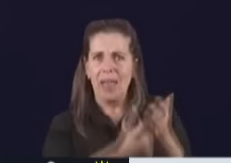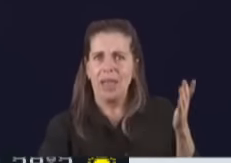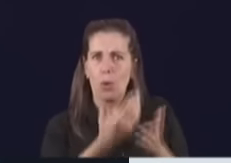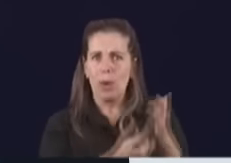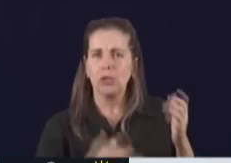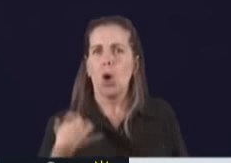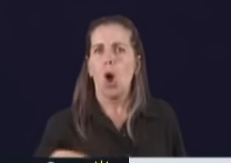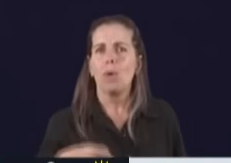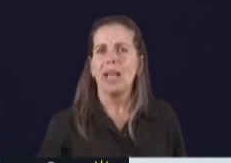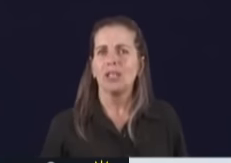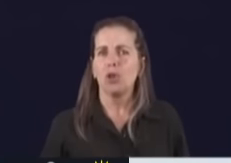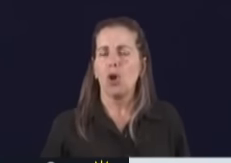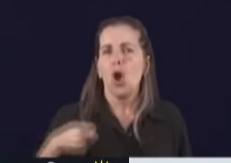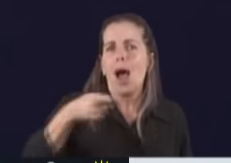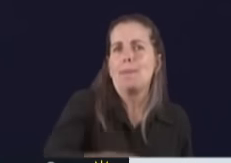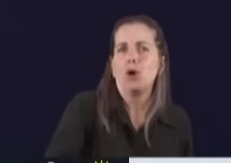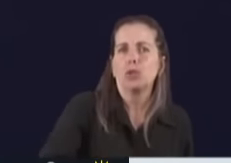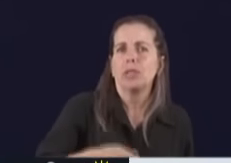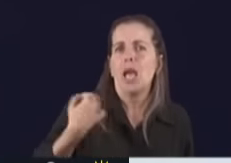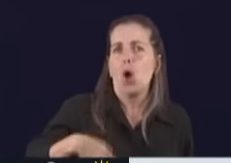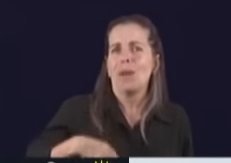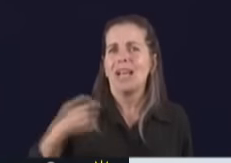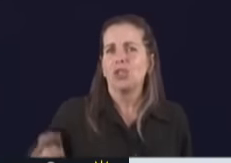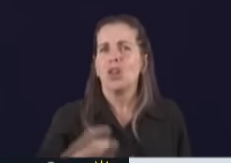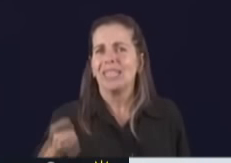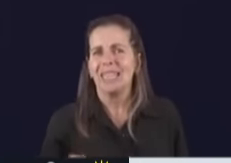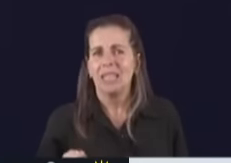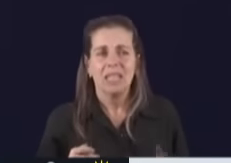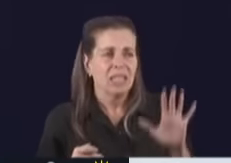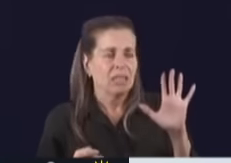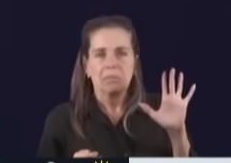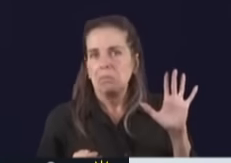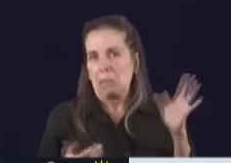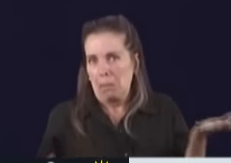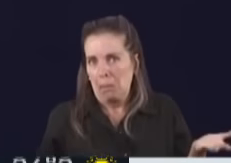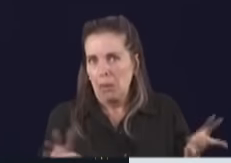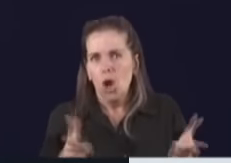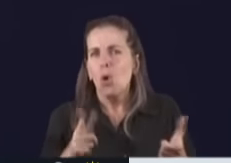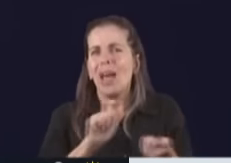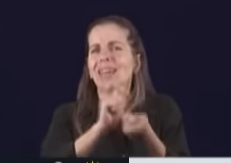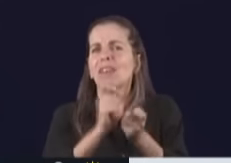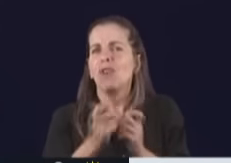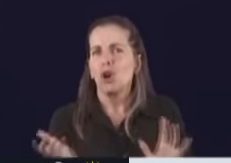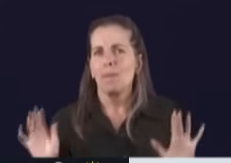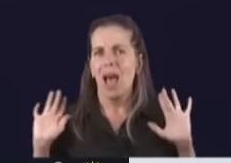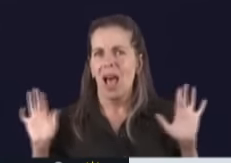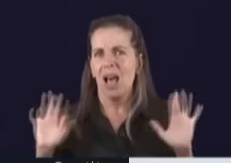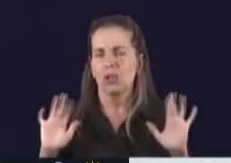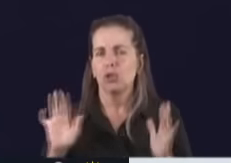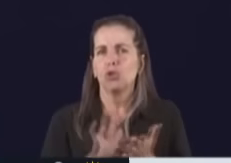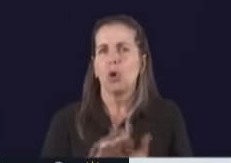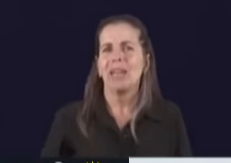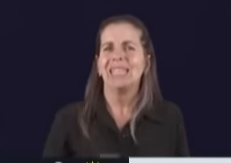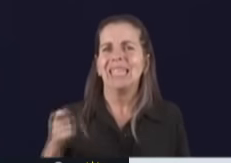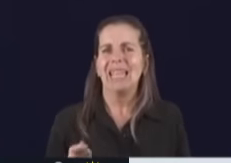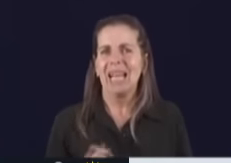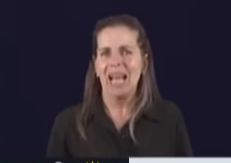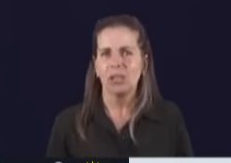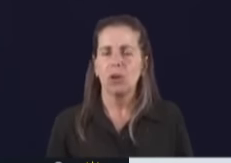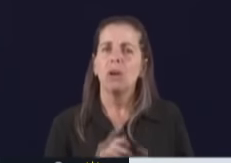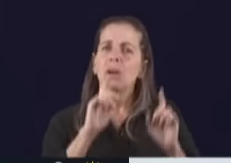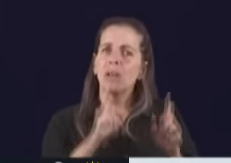Los aportes obligatorios son obligatorios, pero no, en principio no va a haber modificaciones. De todas maneras, no te